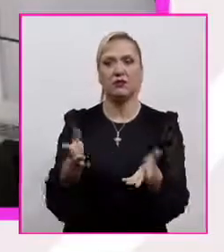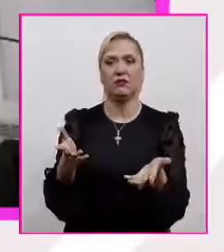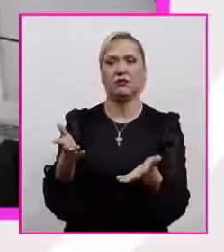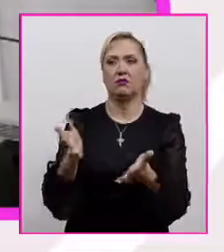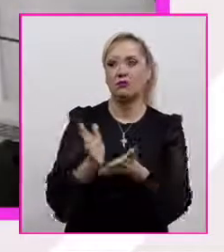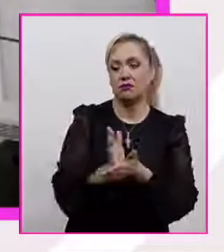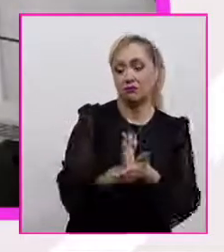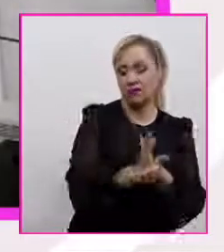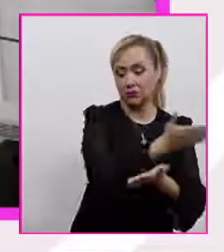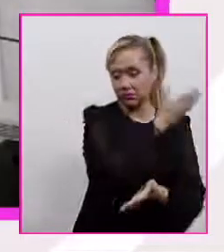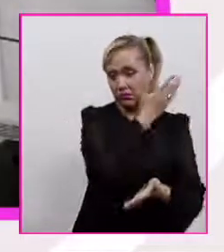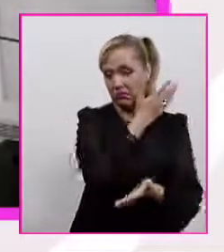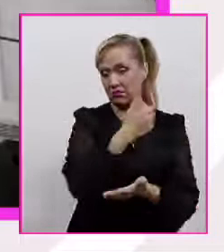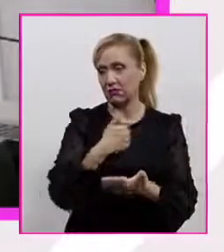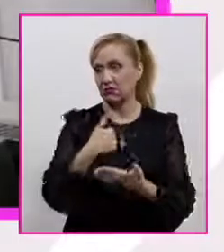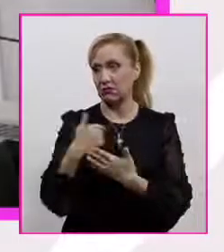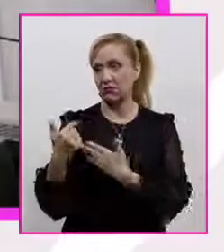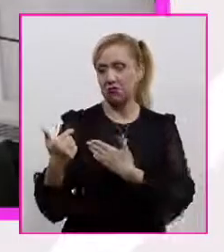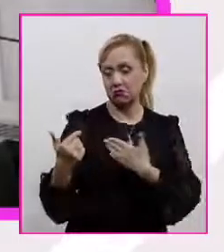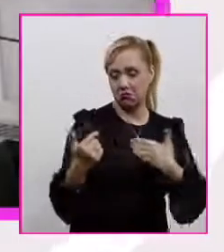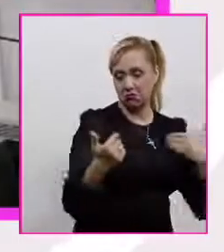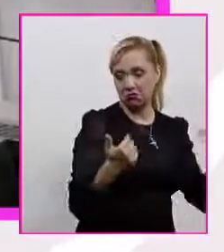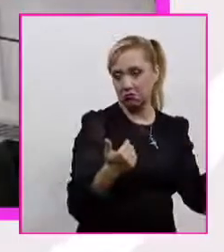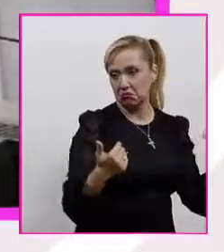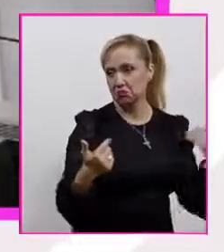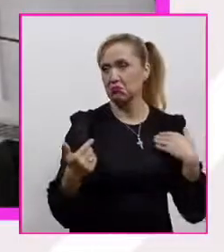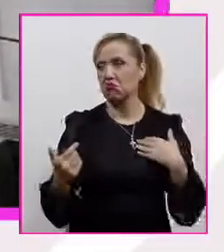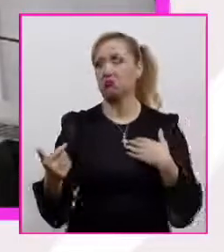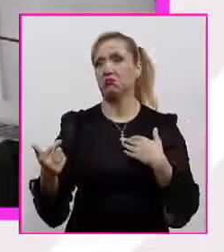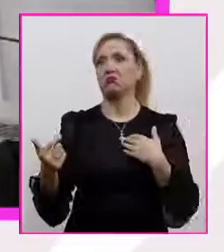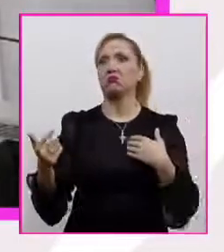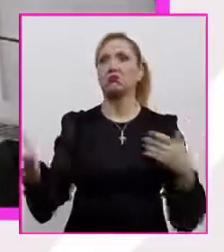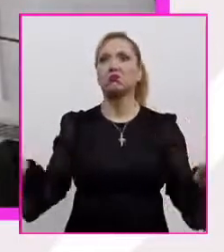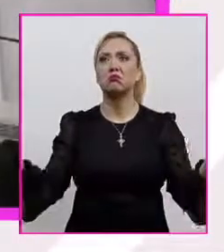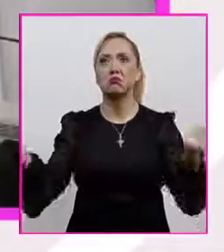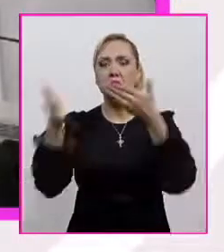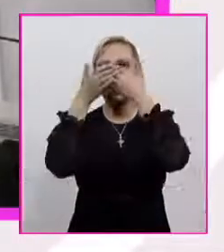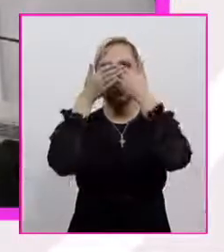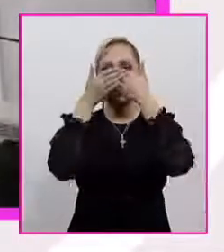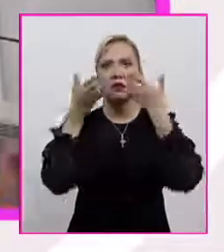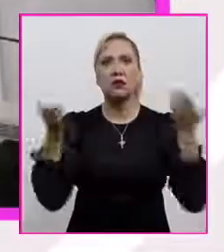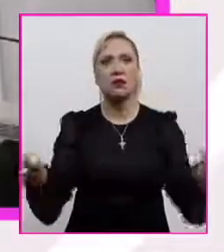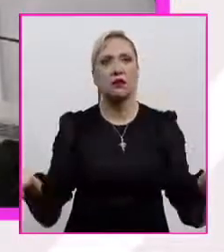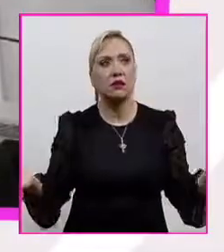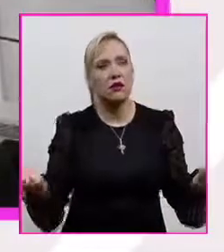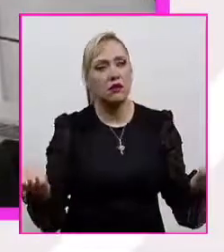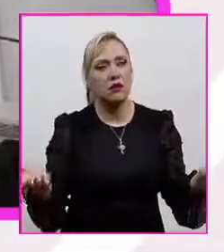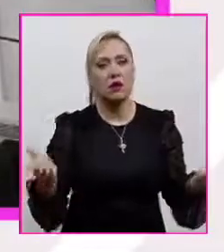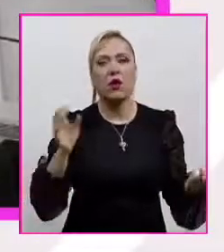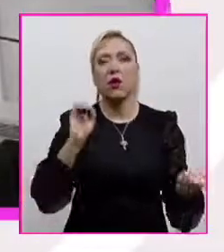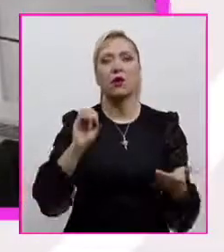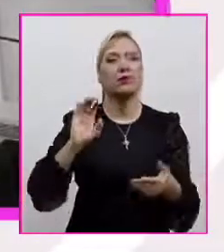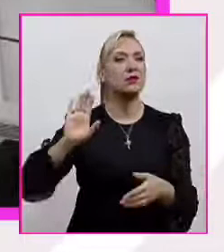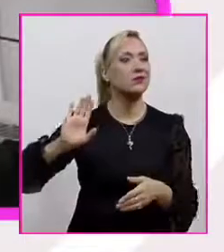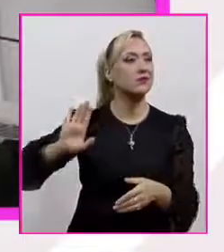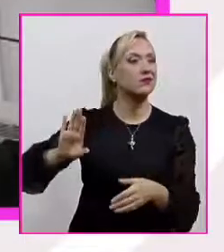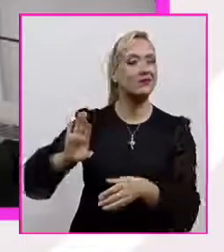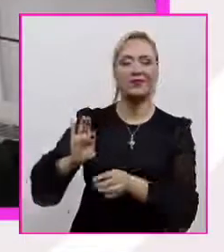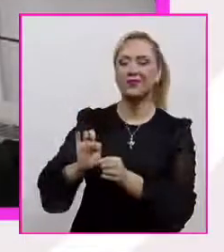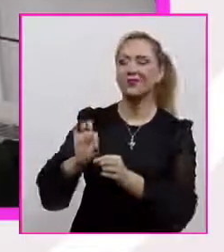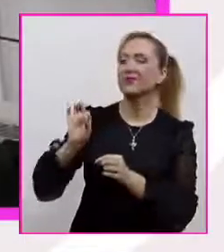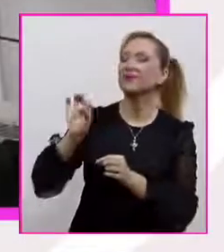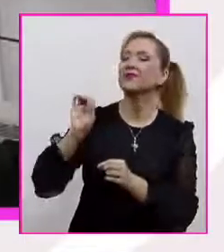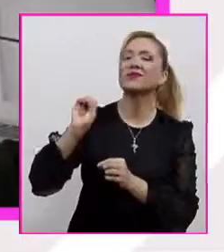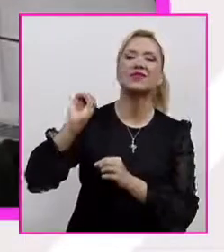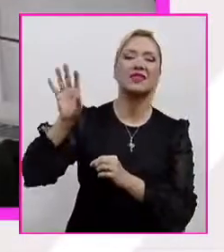¿no? Como bien decías, donde se les puede excluir, donde se pueden cerrar las puertas, donde se les puede hacer menos, obviamente, por